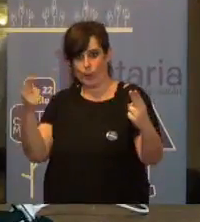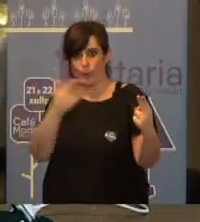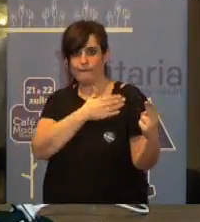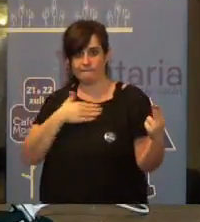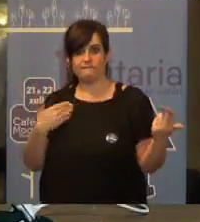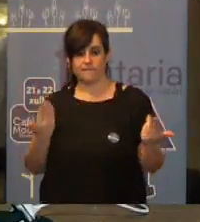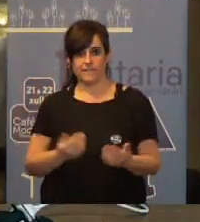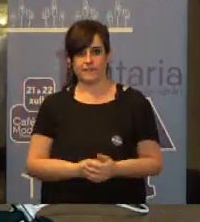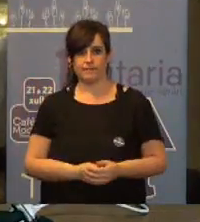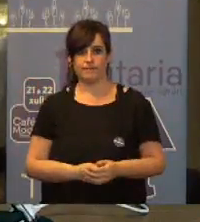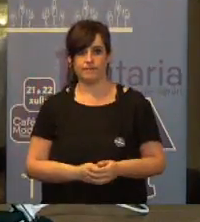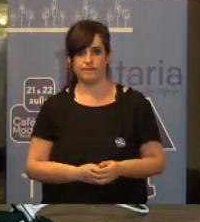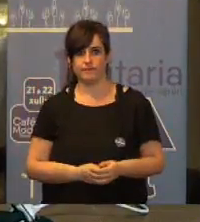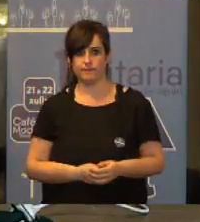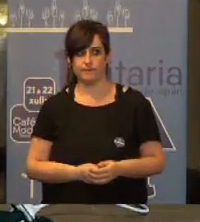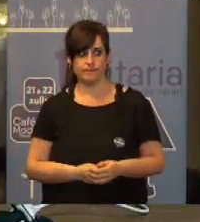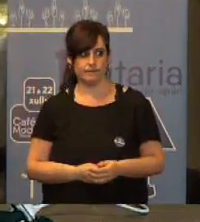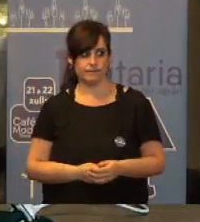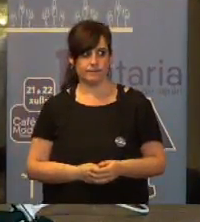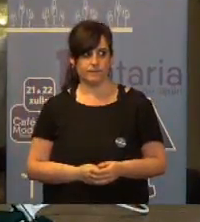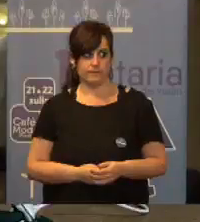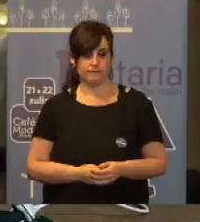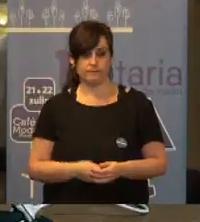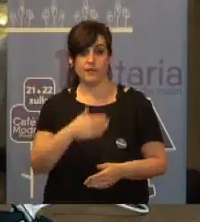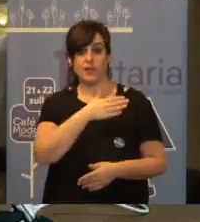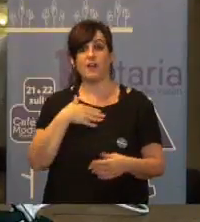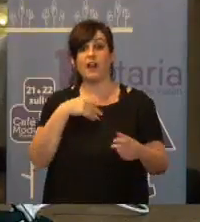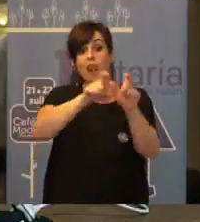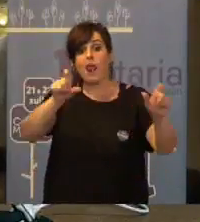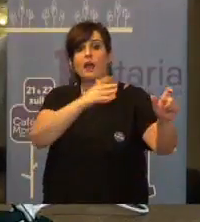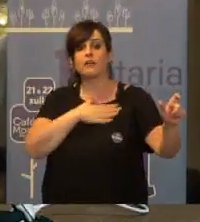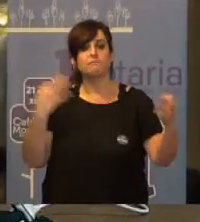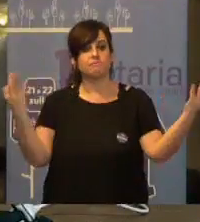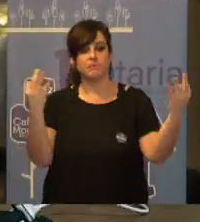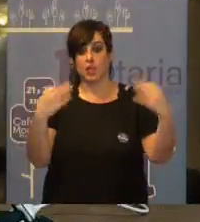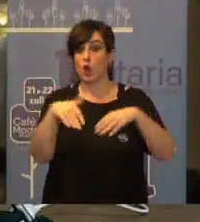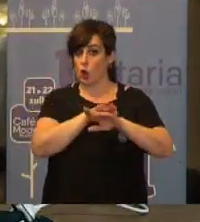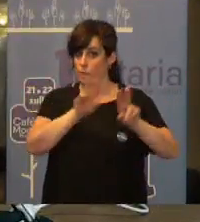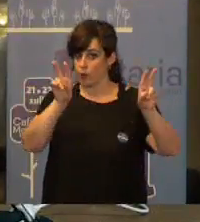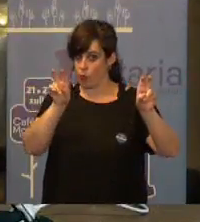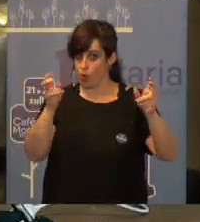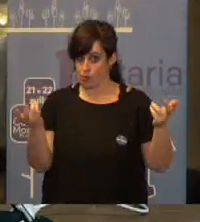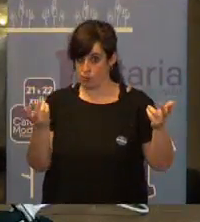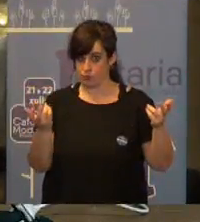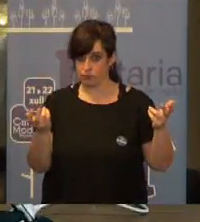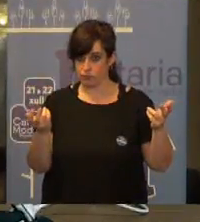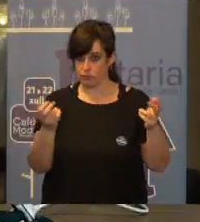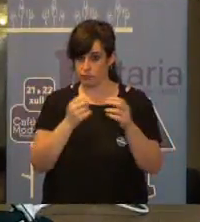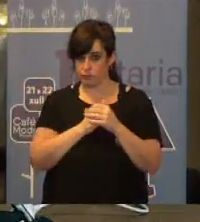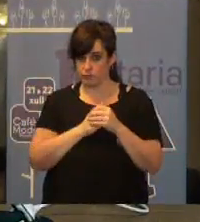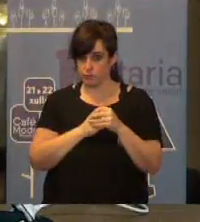basicamente, é que Feijóo seña derrotado e que haxa un goberno novo que abra outras posibilidades. Simplificando, creo que este